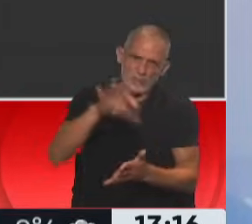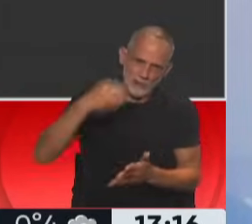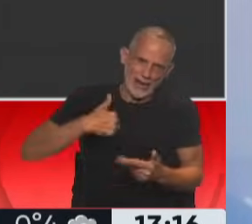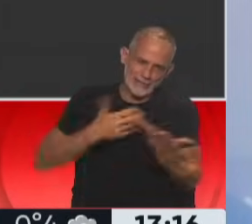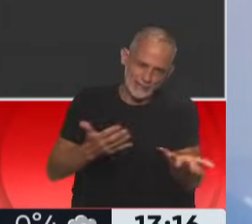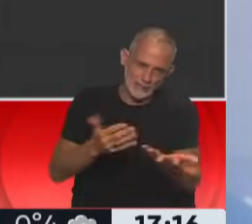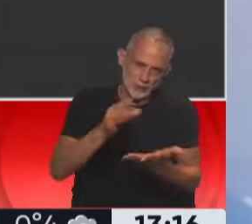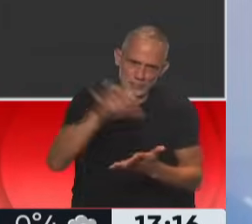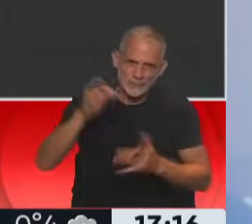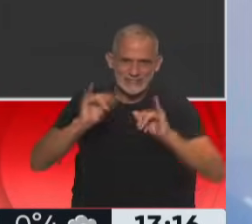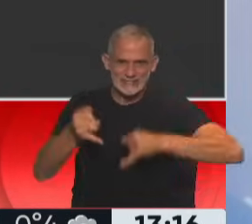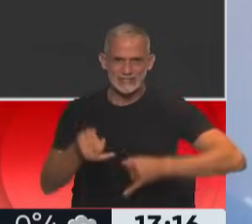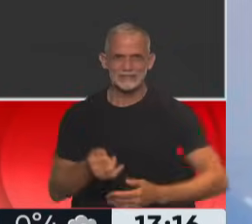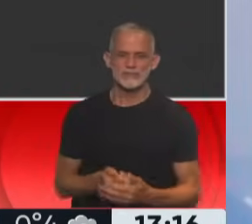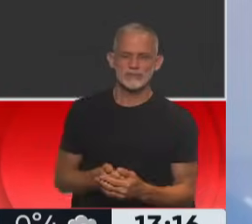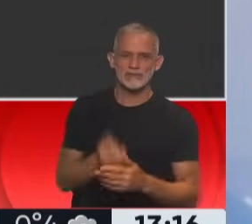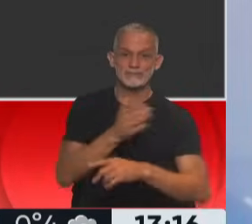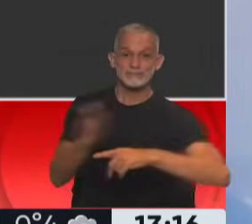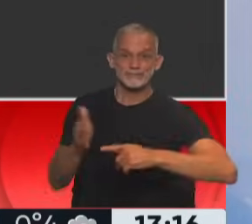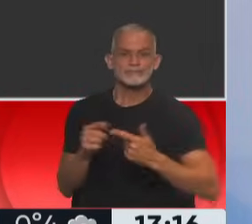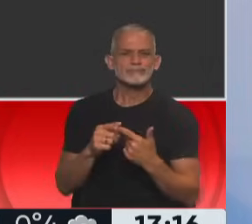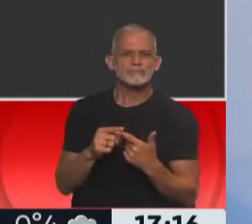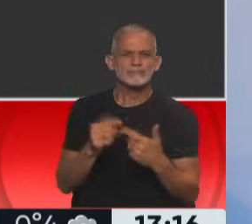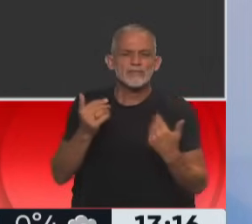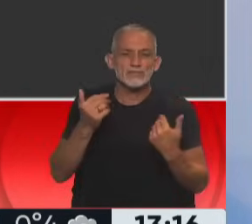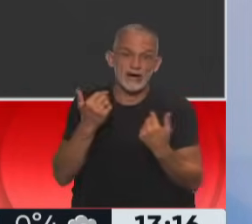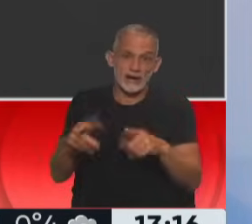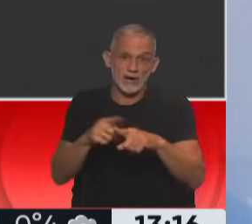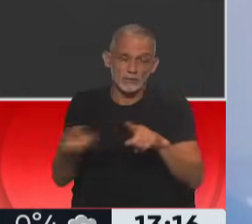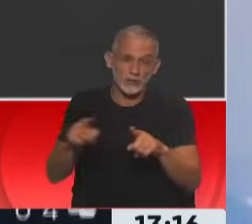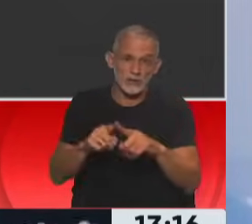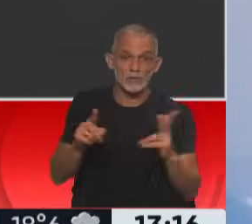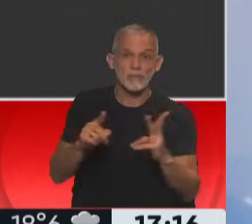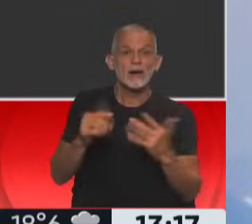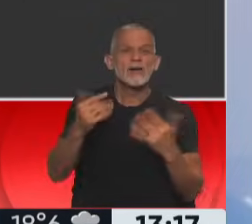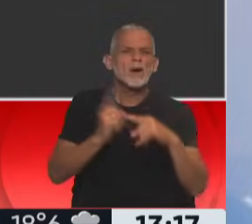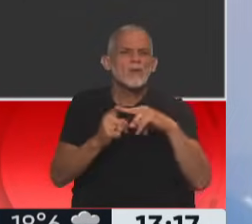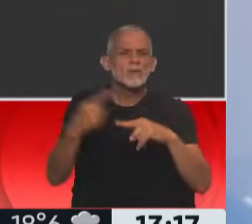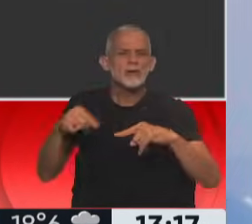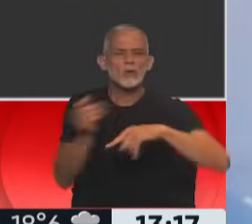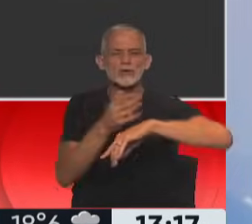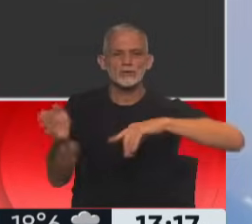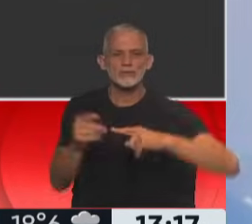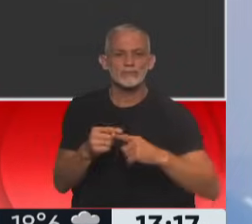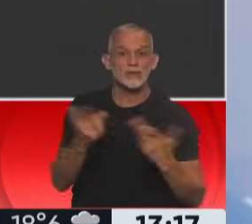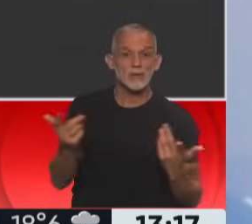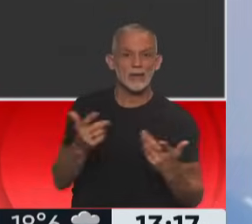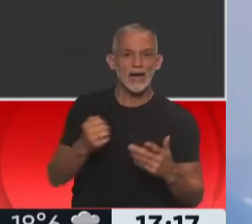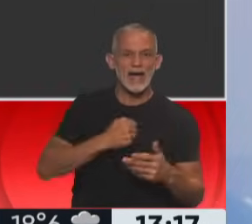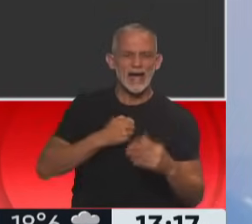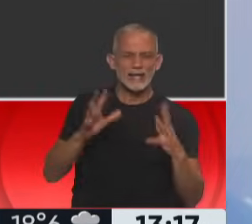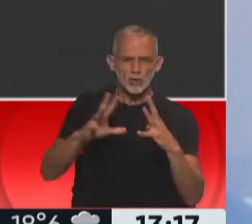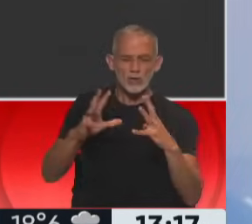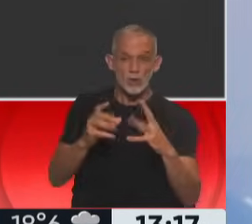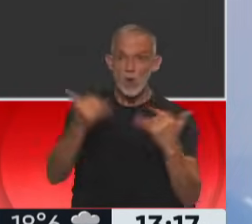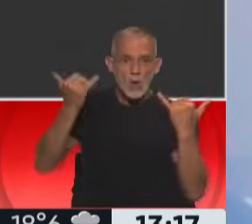Pero sucedió, raro. ¿Qué tendría a favor? Muchas cosas. Entre ellas, una iglesia católica que se derrumba en